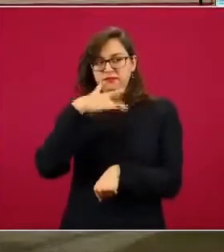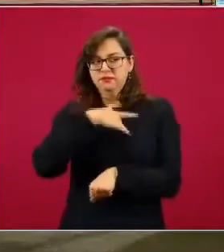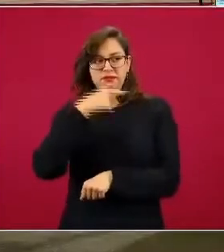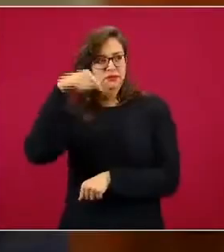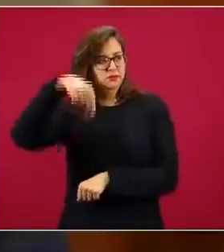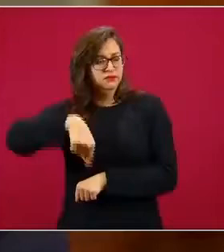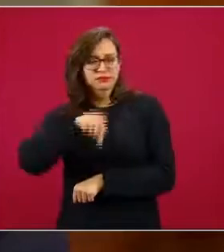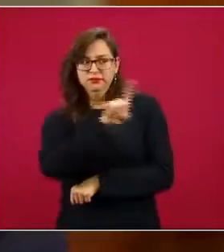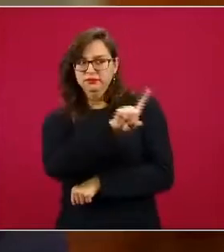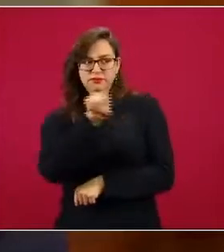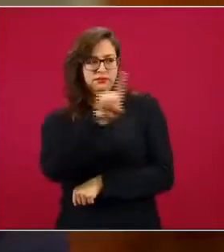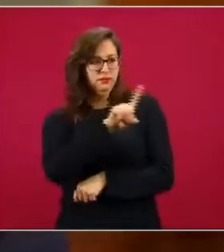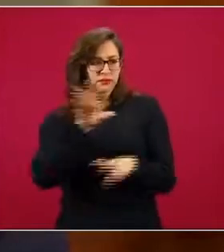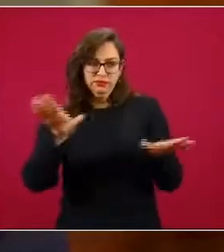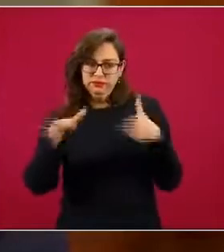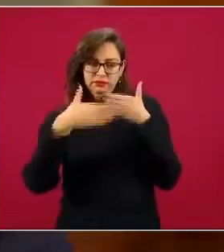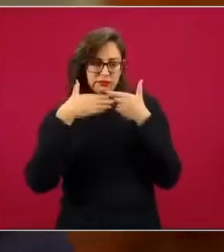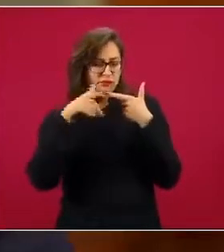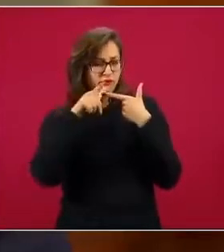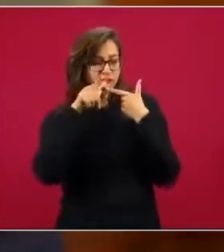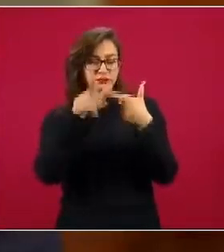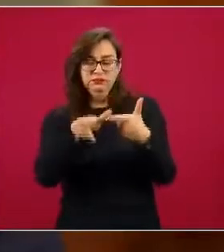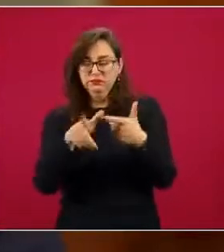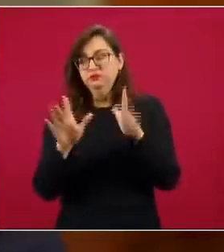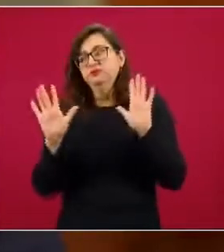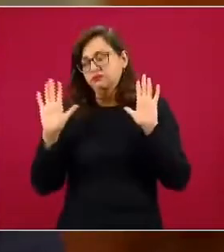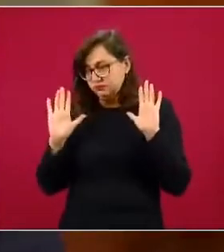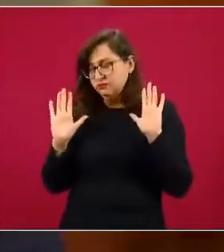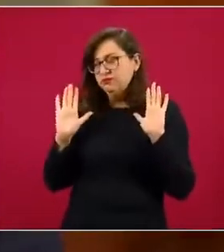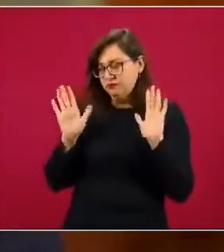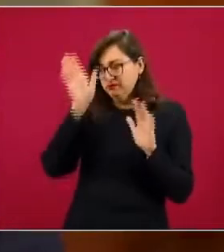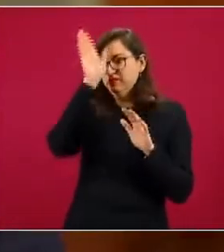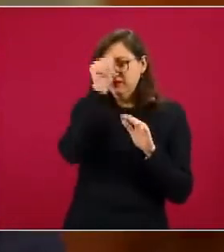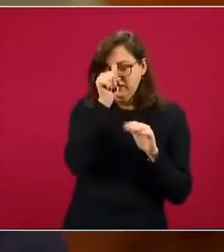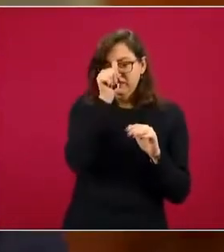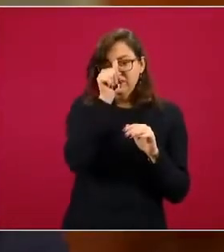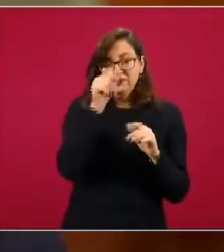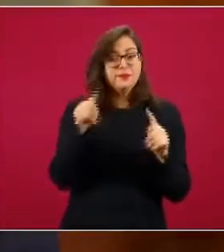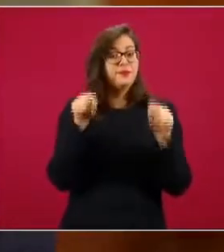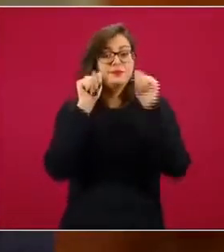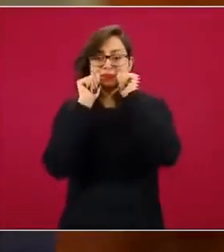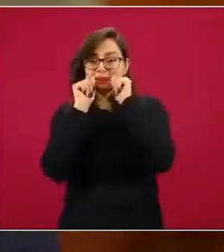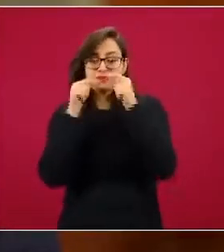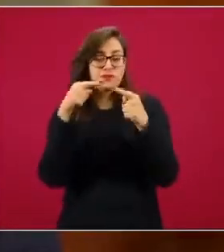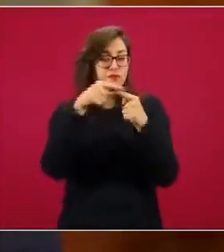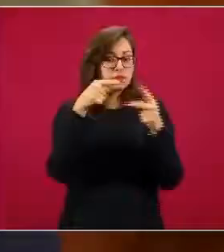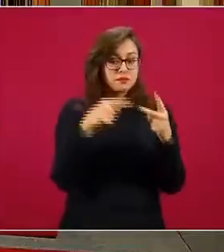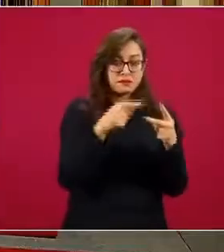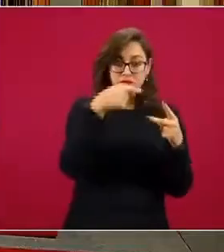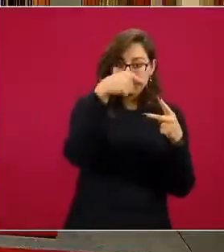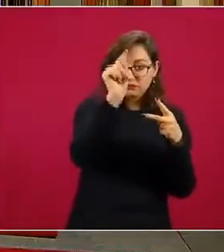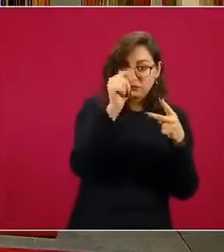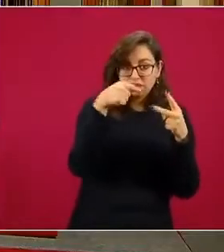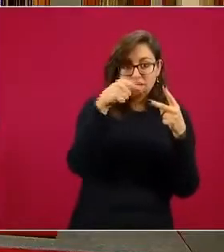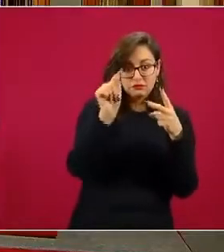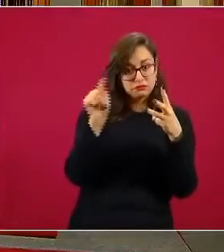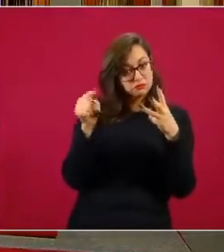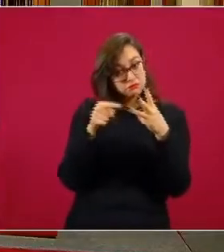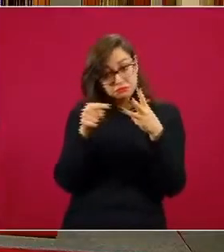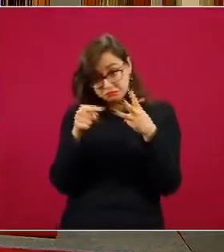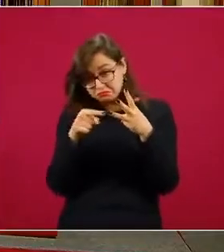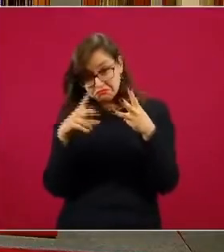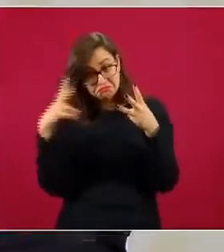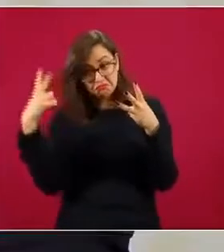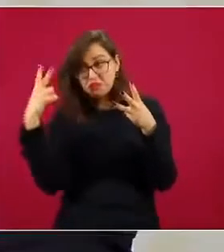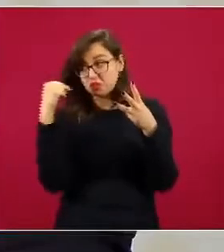juega, aquí no se juega, aunque se cumplan las otras dos características. Entonces, ¿se puede dar?